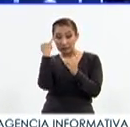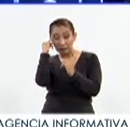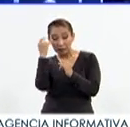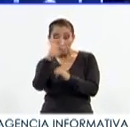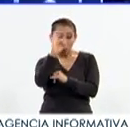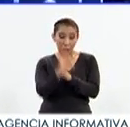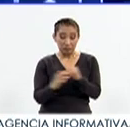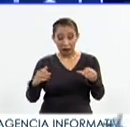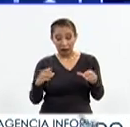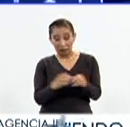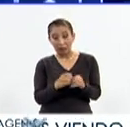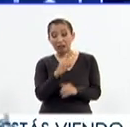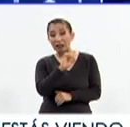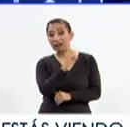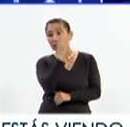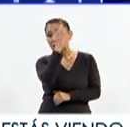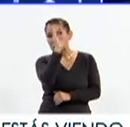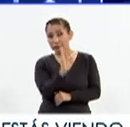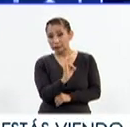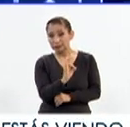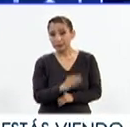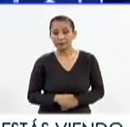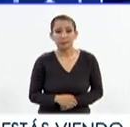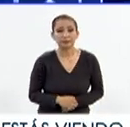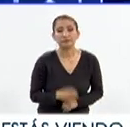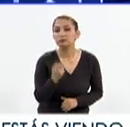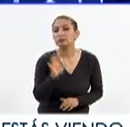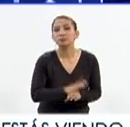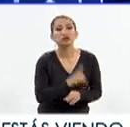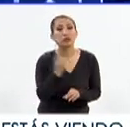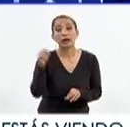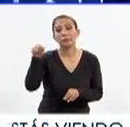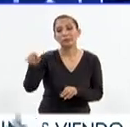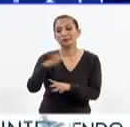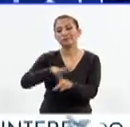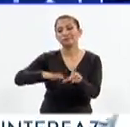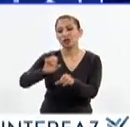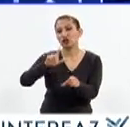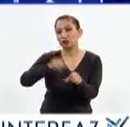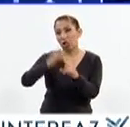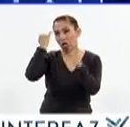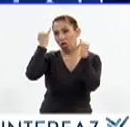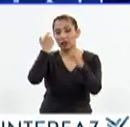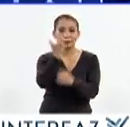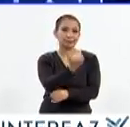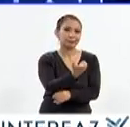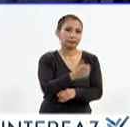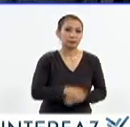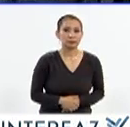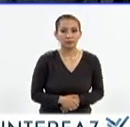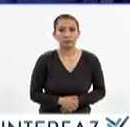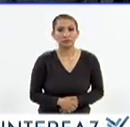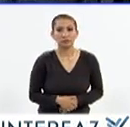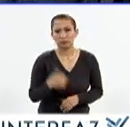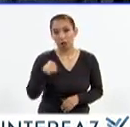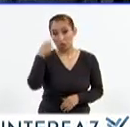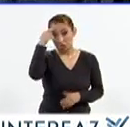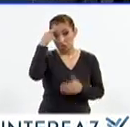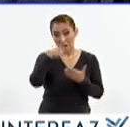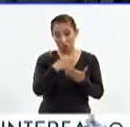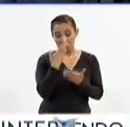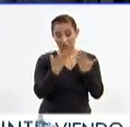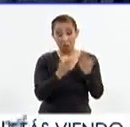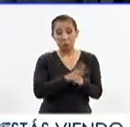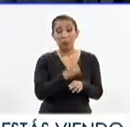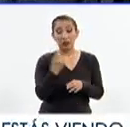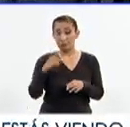el porcentaje desciende a 33%. Esto se debe tanto a factores sociales como económicos. Yo no pensaba estudiar